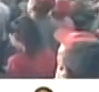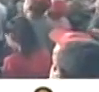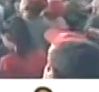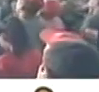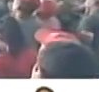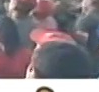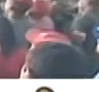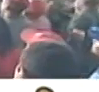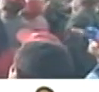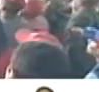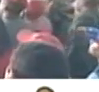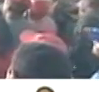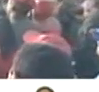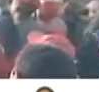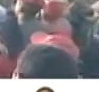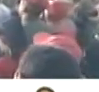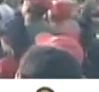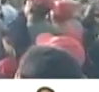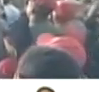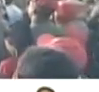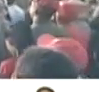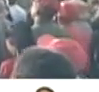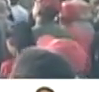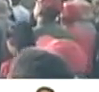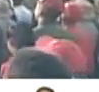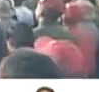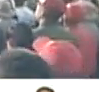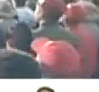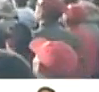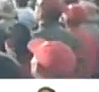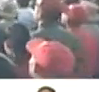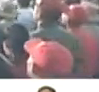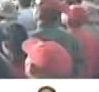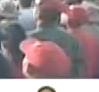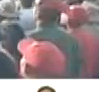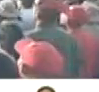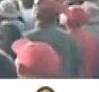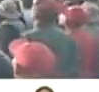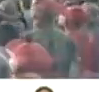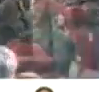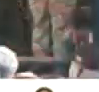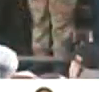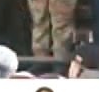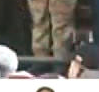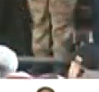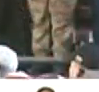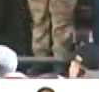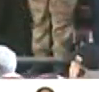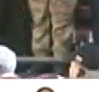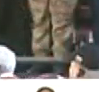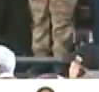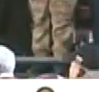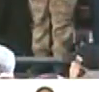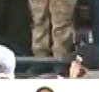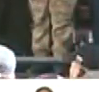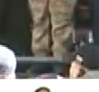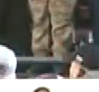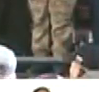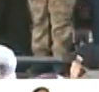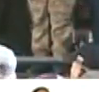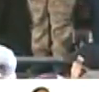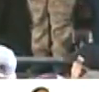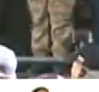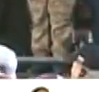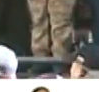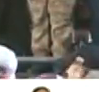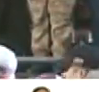estuviese genuflexo, arrodillado al imperialismo, a las órdenes del imperialismo, estaríamos nosotros